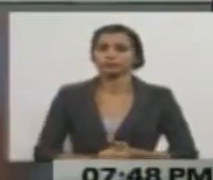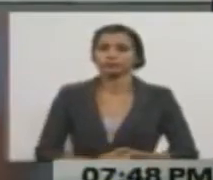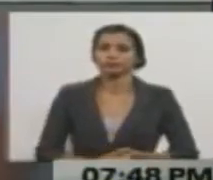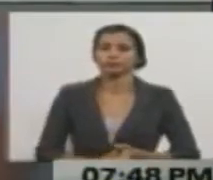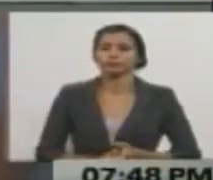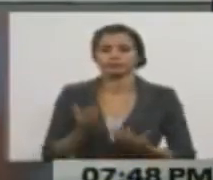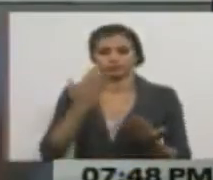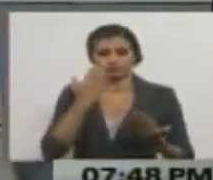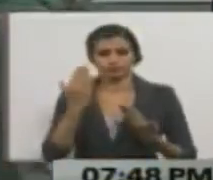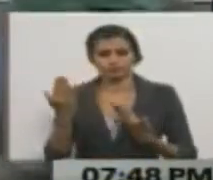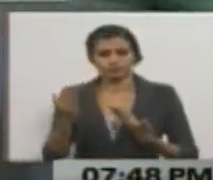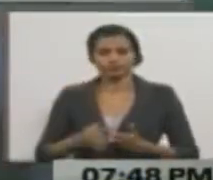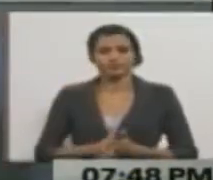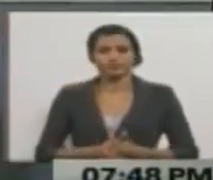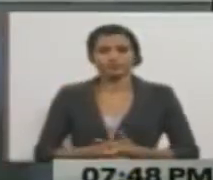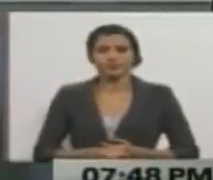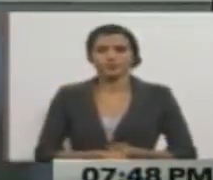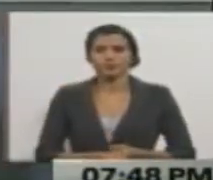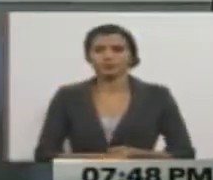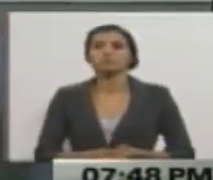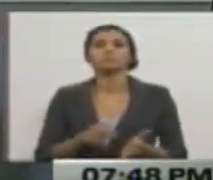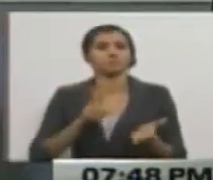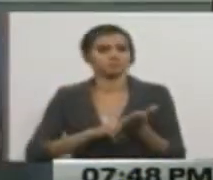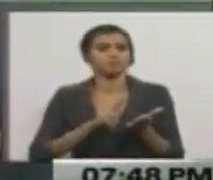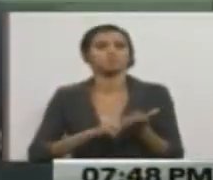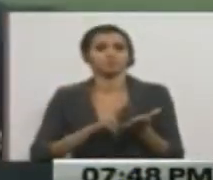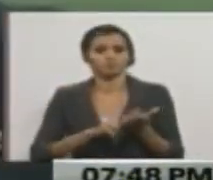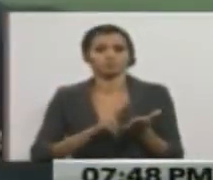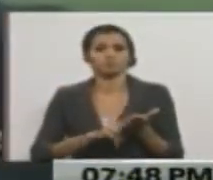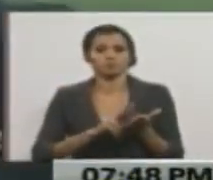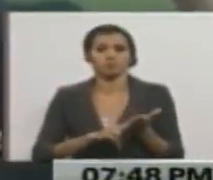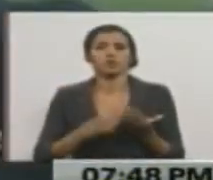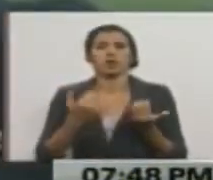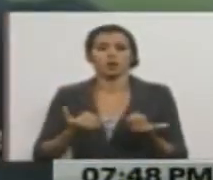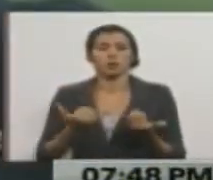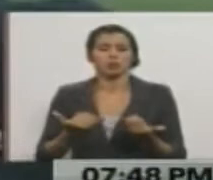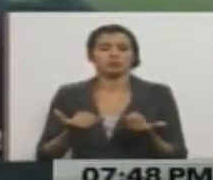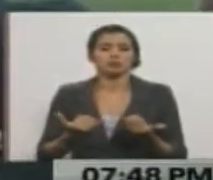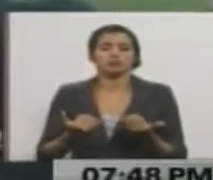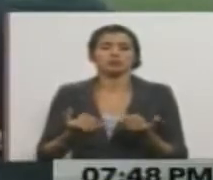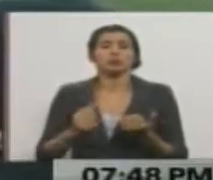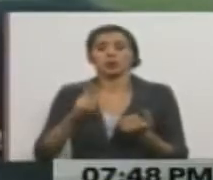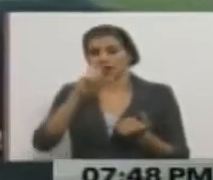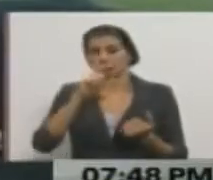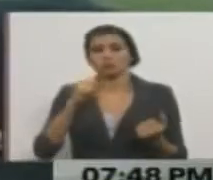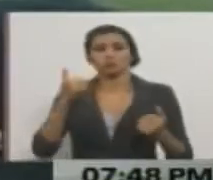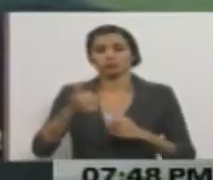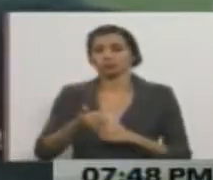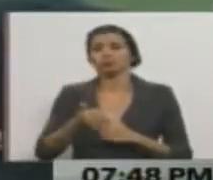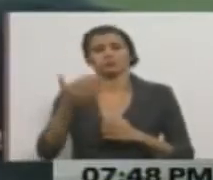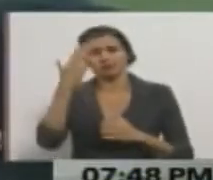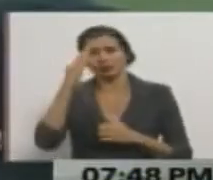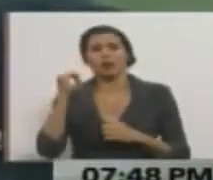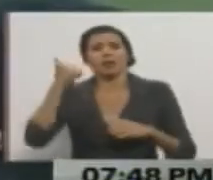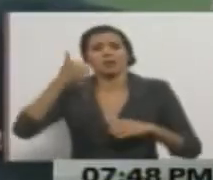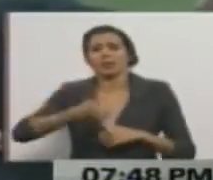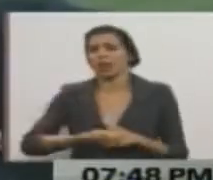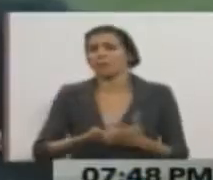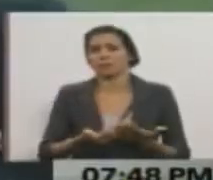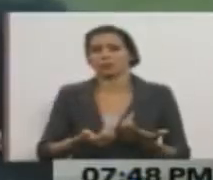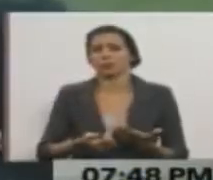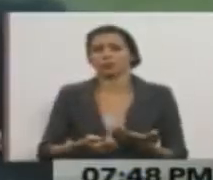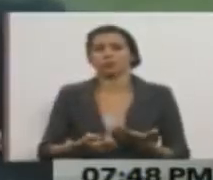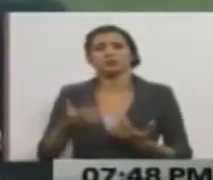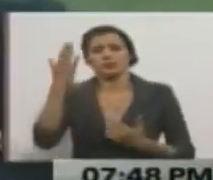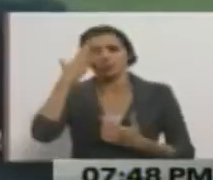Vean esto. Es verdad que venimos atravesando desde hace mucho tiempo, eso no es ningún secreto, claro. Se ha venido